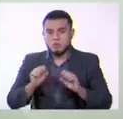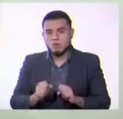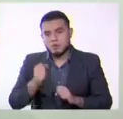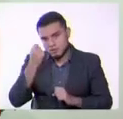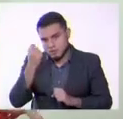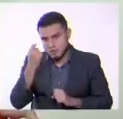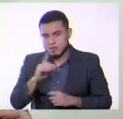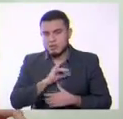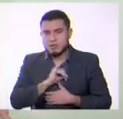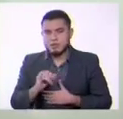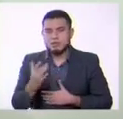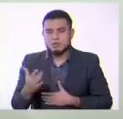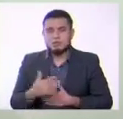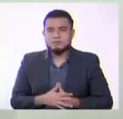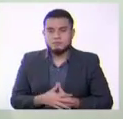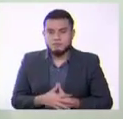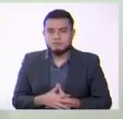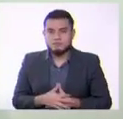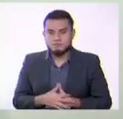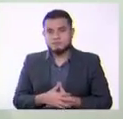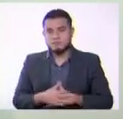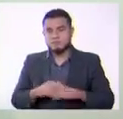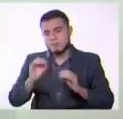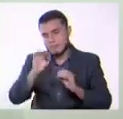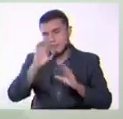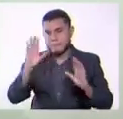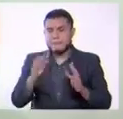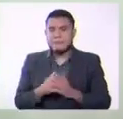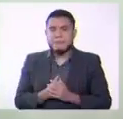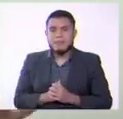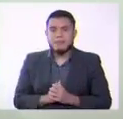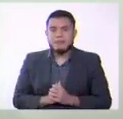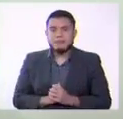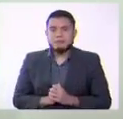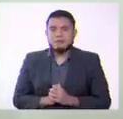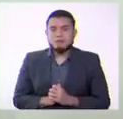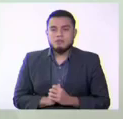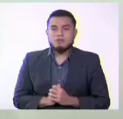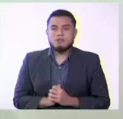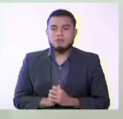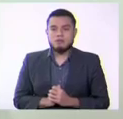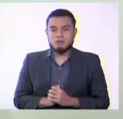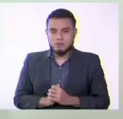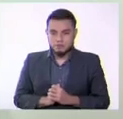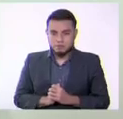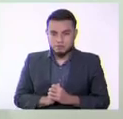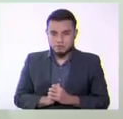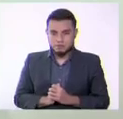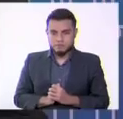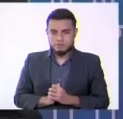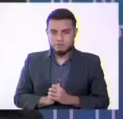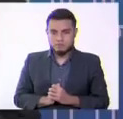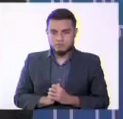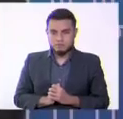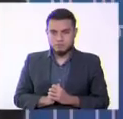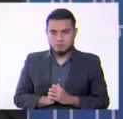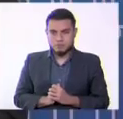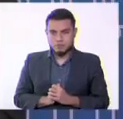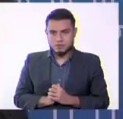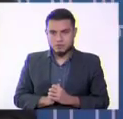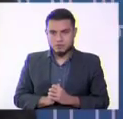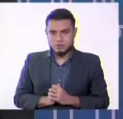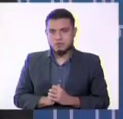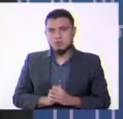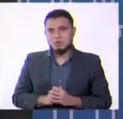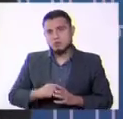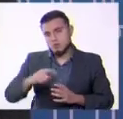la identidad para que nos quede un poco más claro y diferenciar también estos dos temas? Bueno, esa es una tarea también